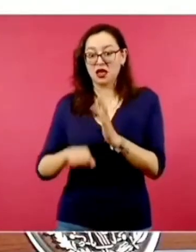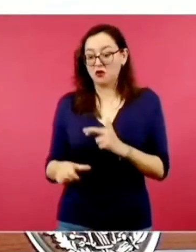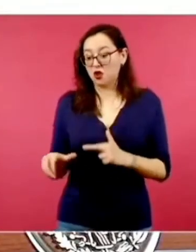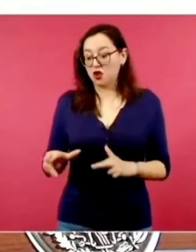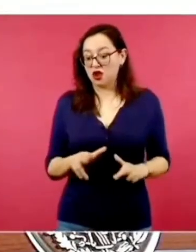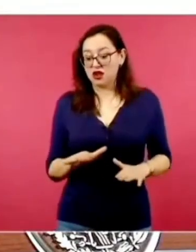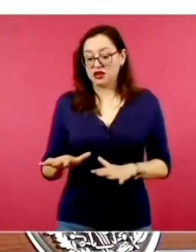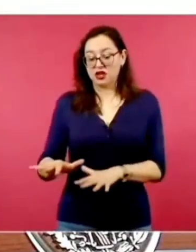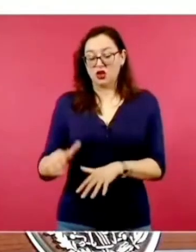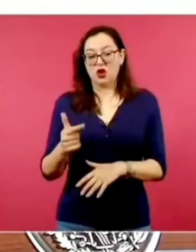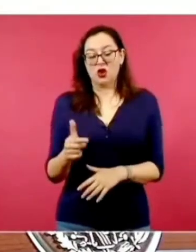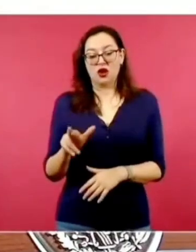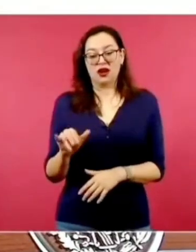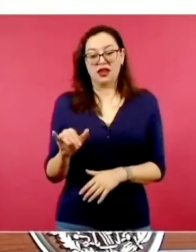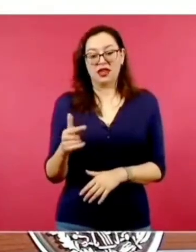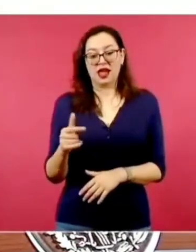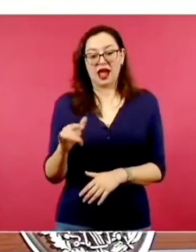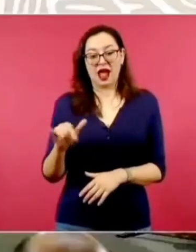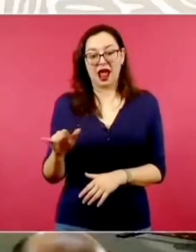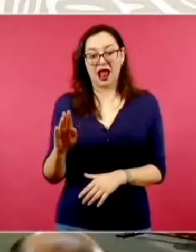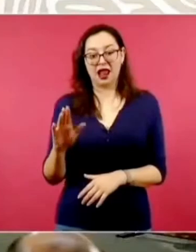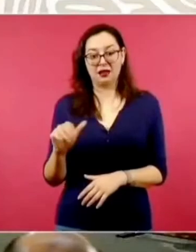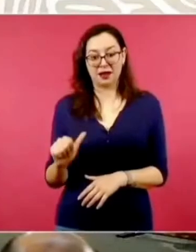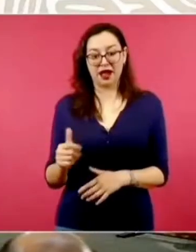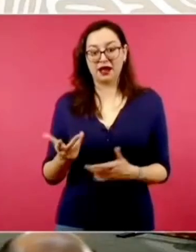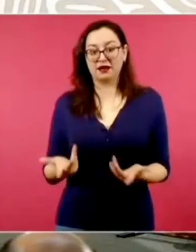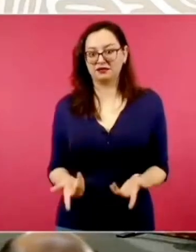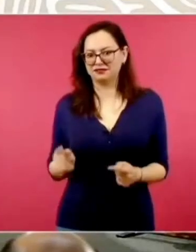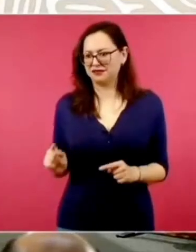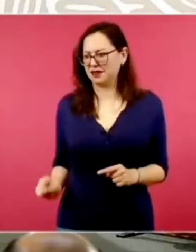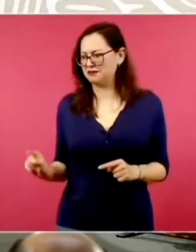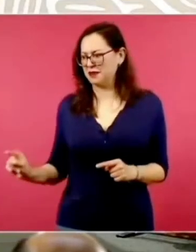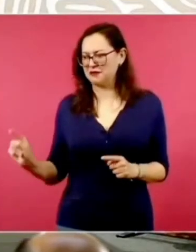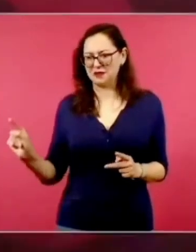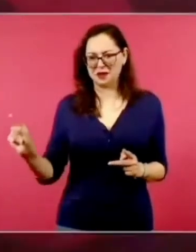Angostura, Chicoacén, Malpaso, Peñitas,